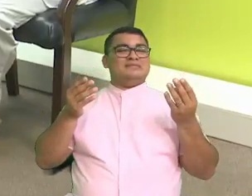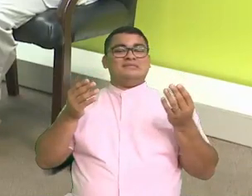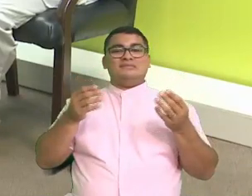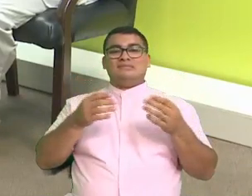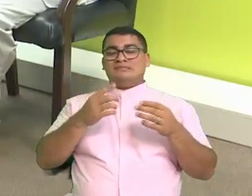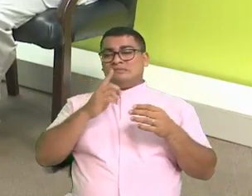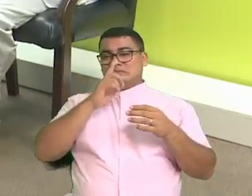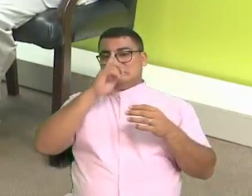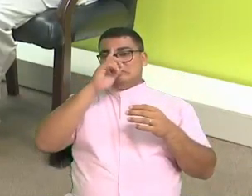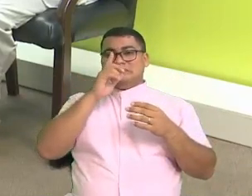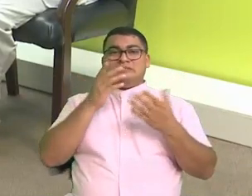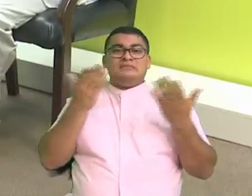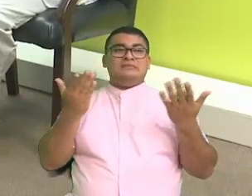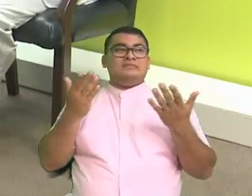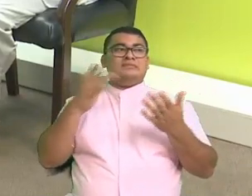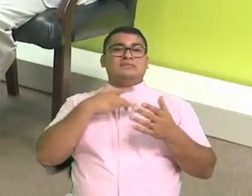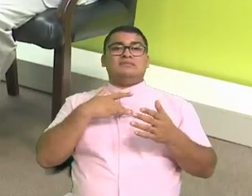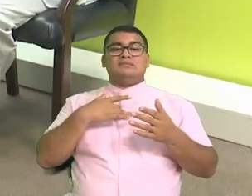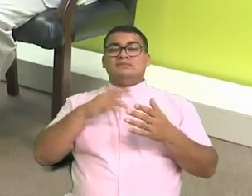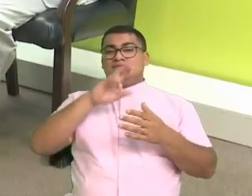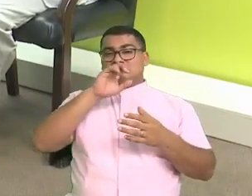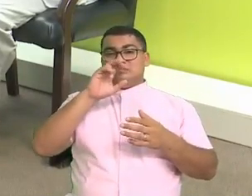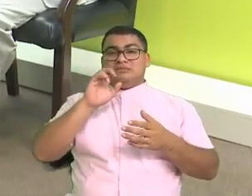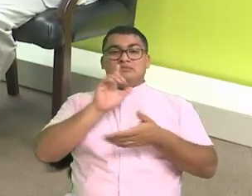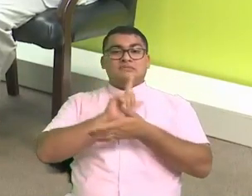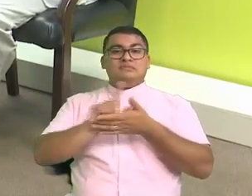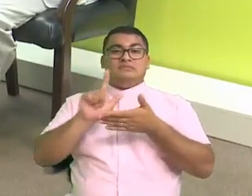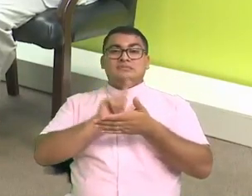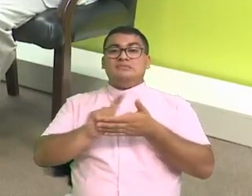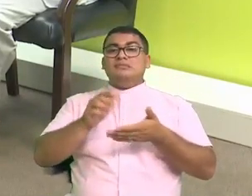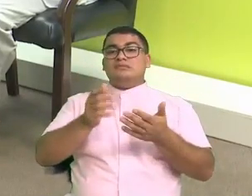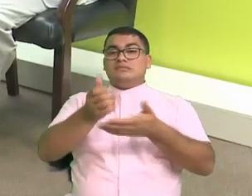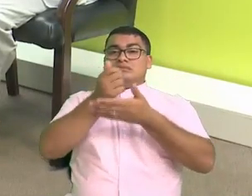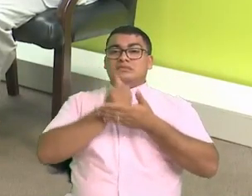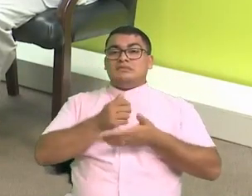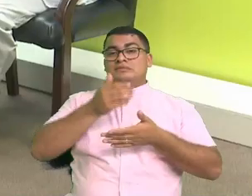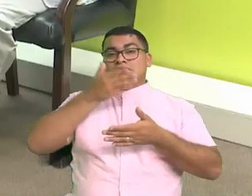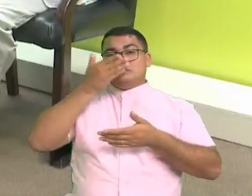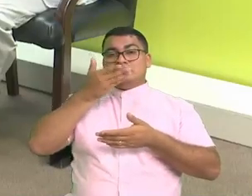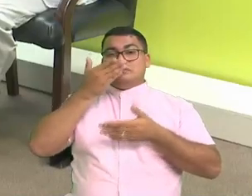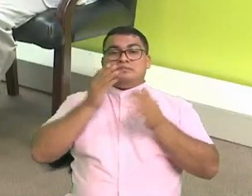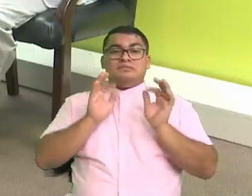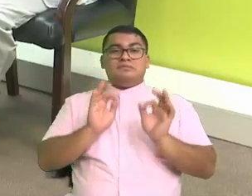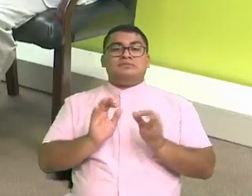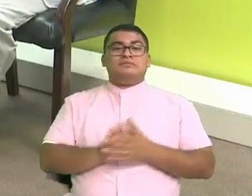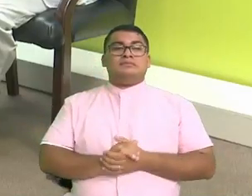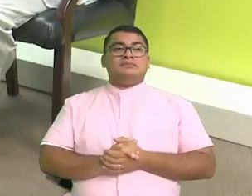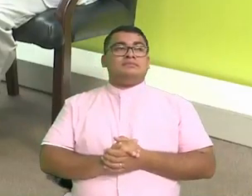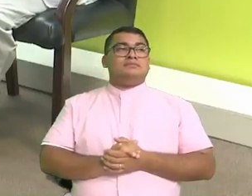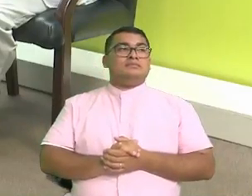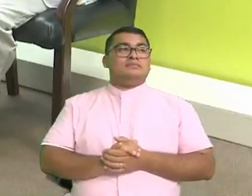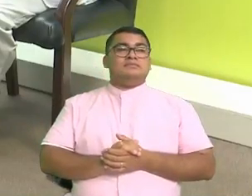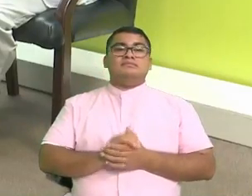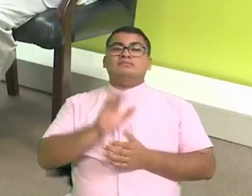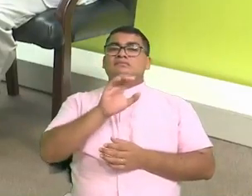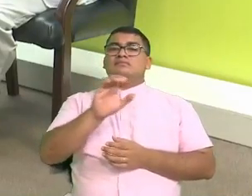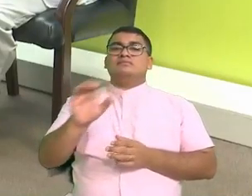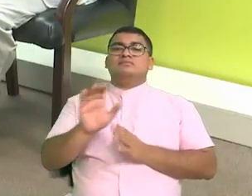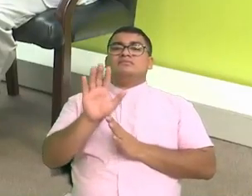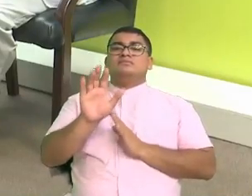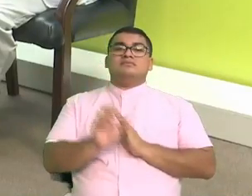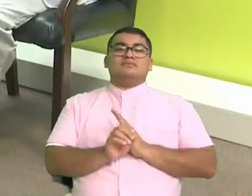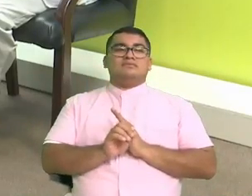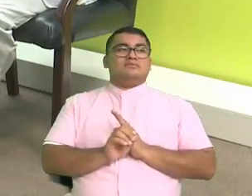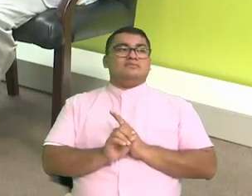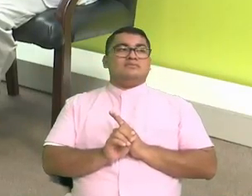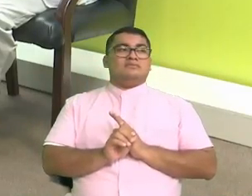ahí. Entonces, uno tiene que ayudarle al tejido respiratorio con esos lavados nasales. ¿Con cuántos cc se puede hacer, doctor? Igual como los niños, con